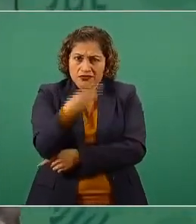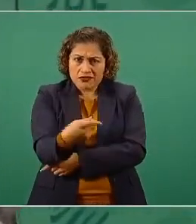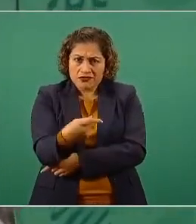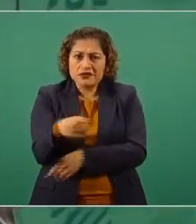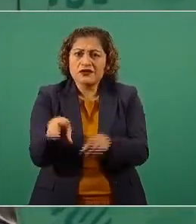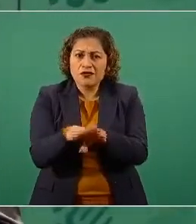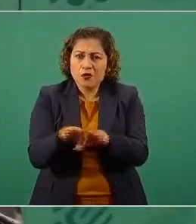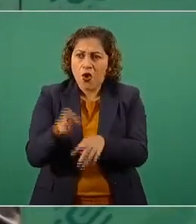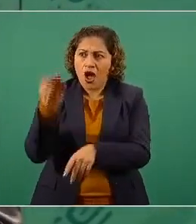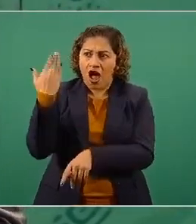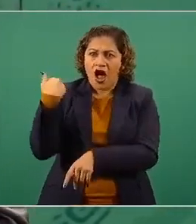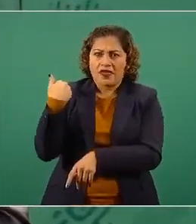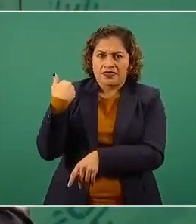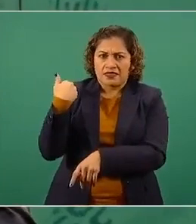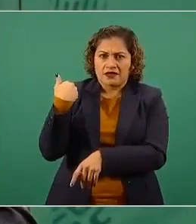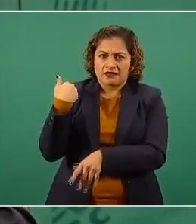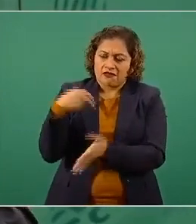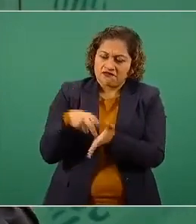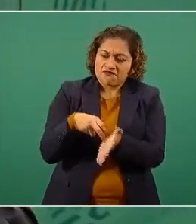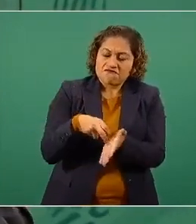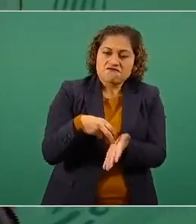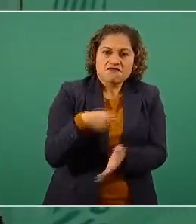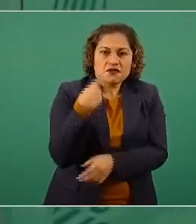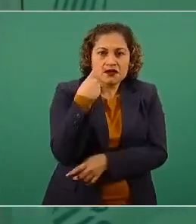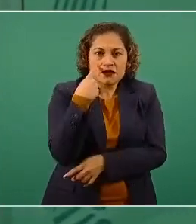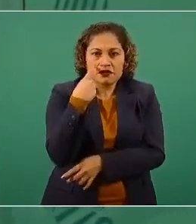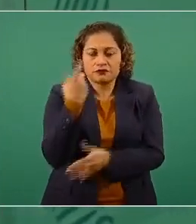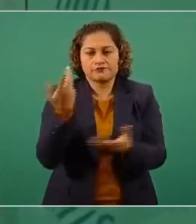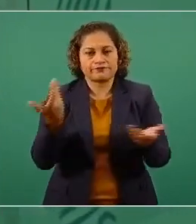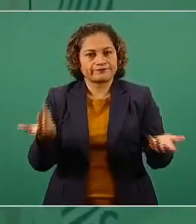Entonces, es importante